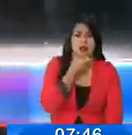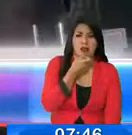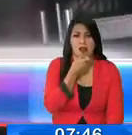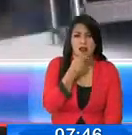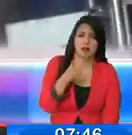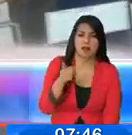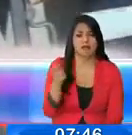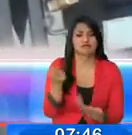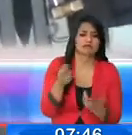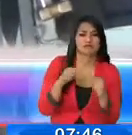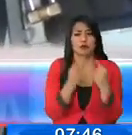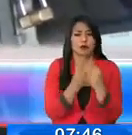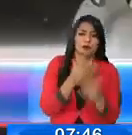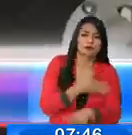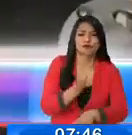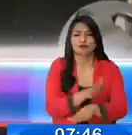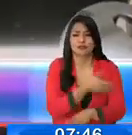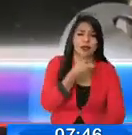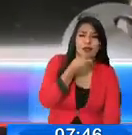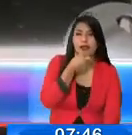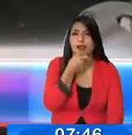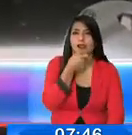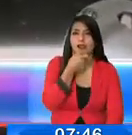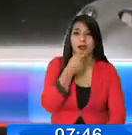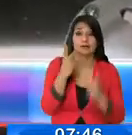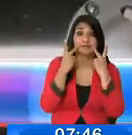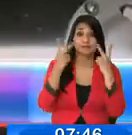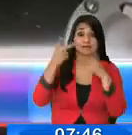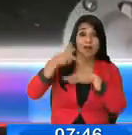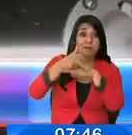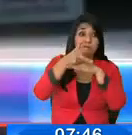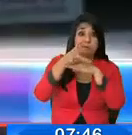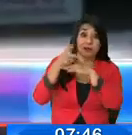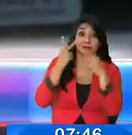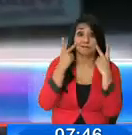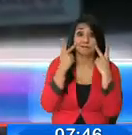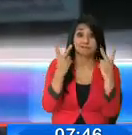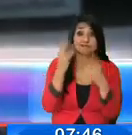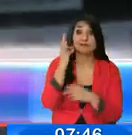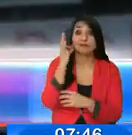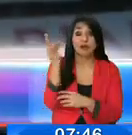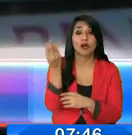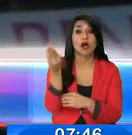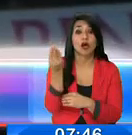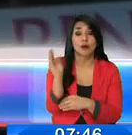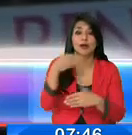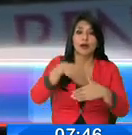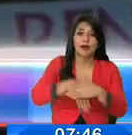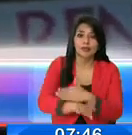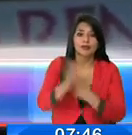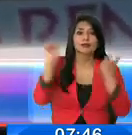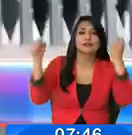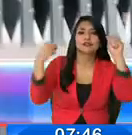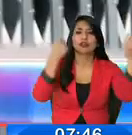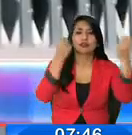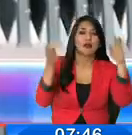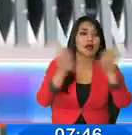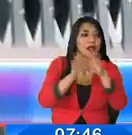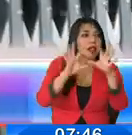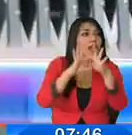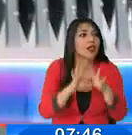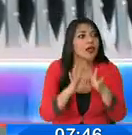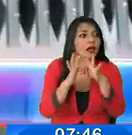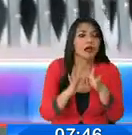parte del elenco musical. Según imágenes de las cámaras de vigilancia, la joven se quedó encerrada en la discoteca sin que